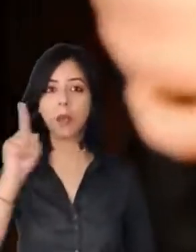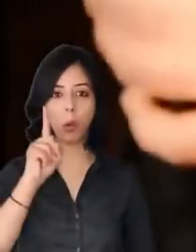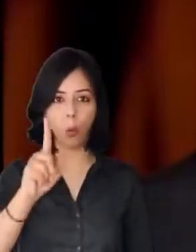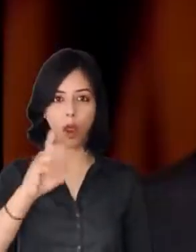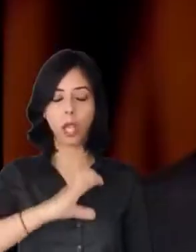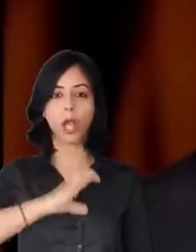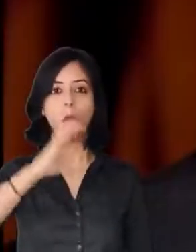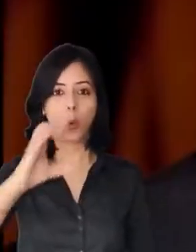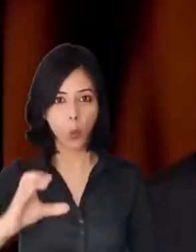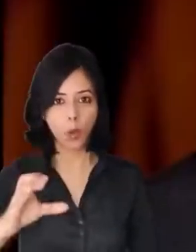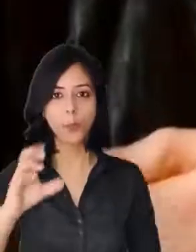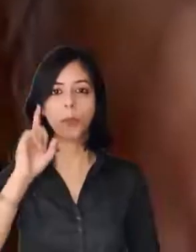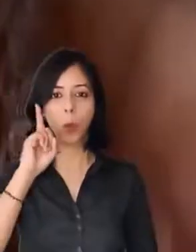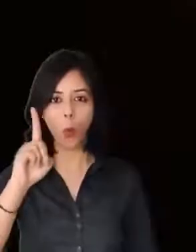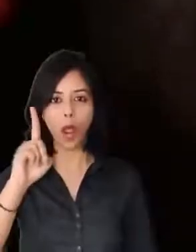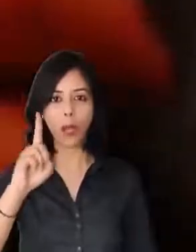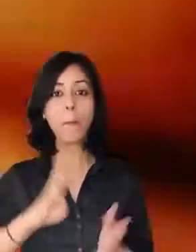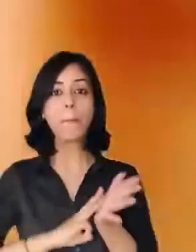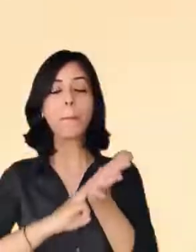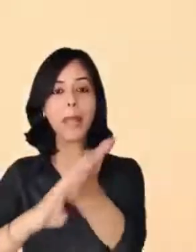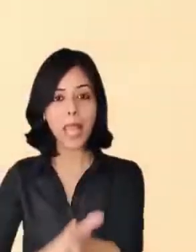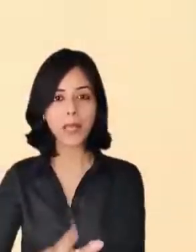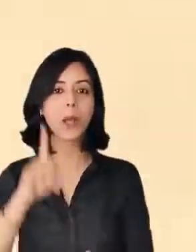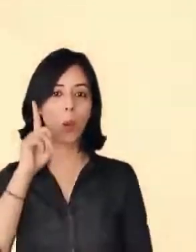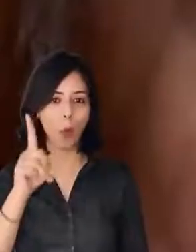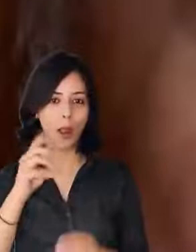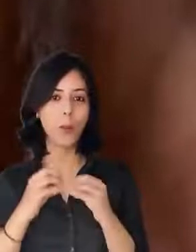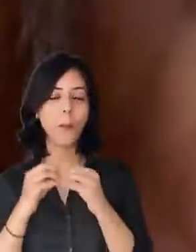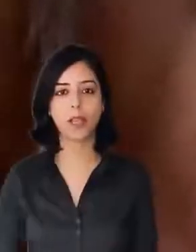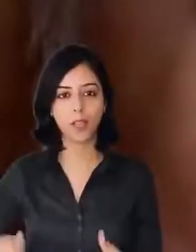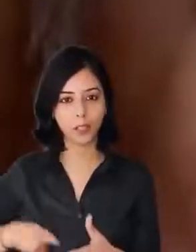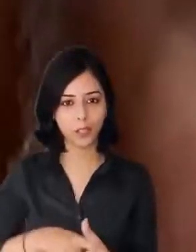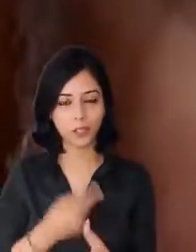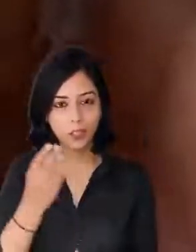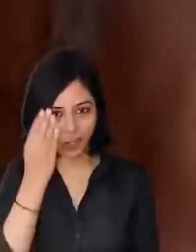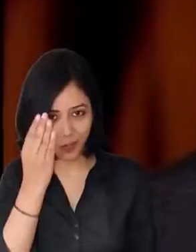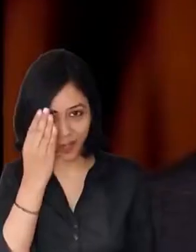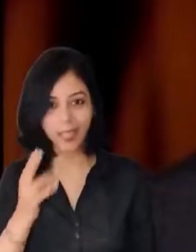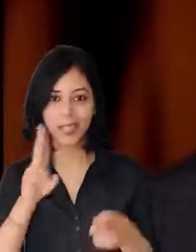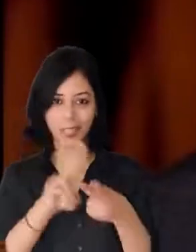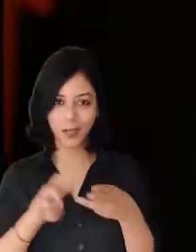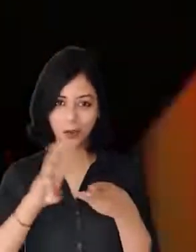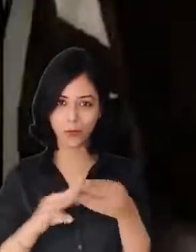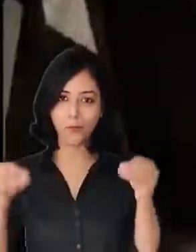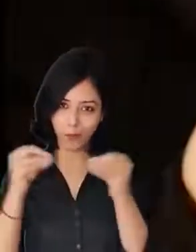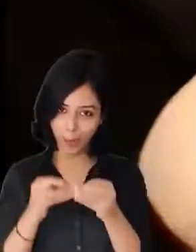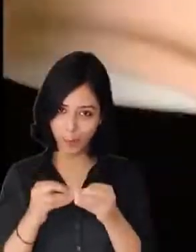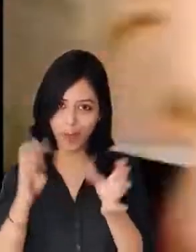Su papá nos dijo que le pasaba algo malo a Jimmy. Estaba muy, muy mal, no dormía y estaba